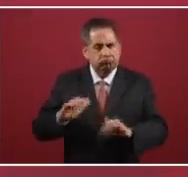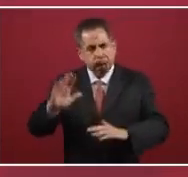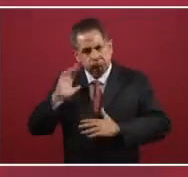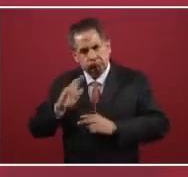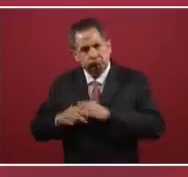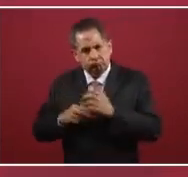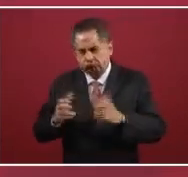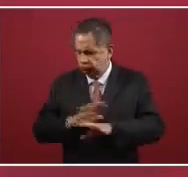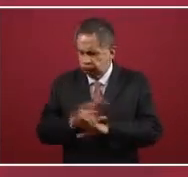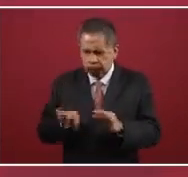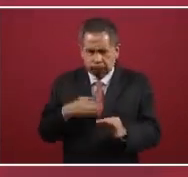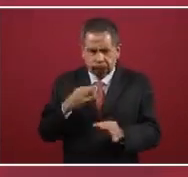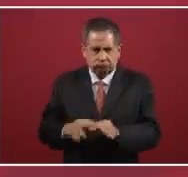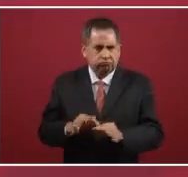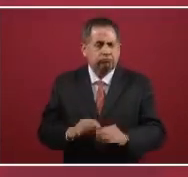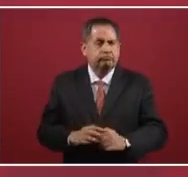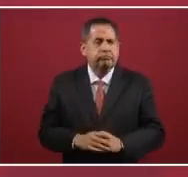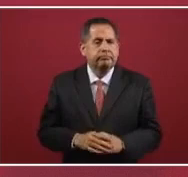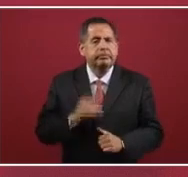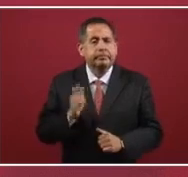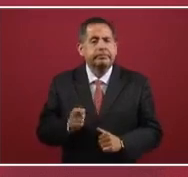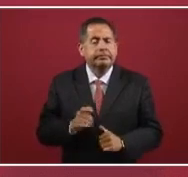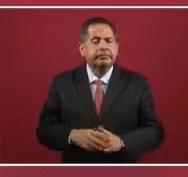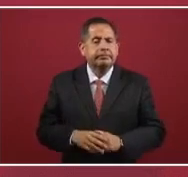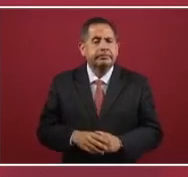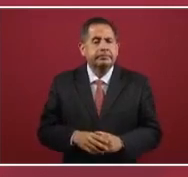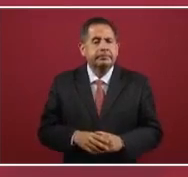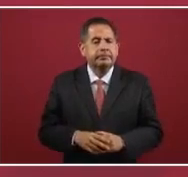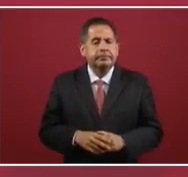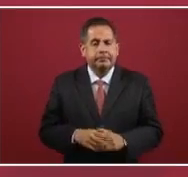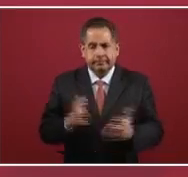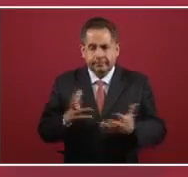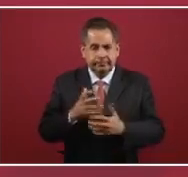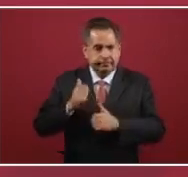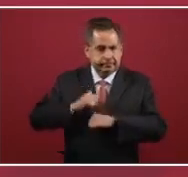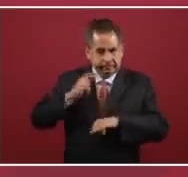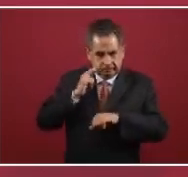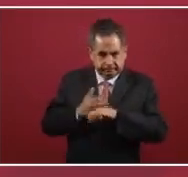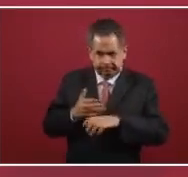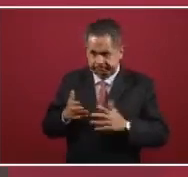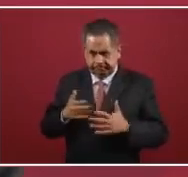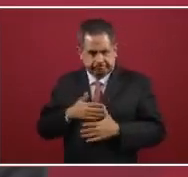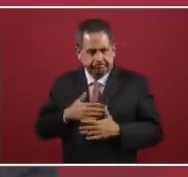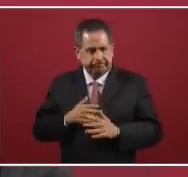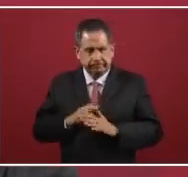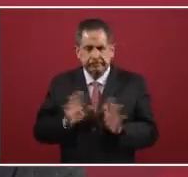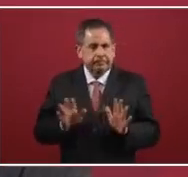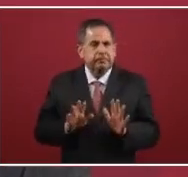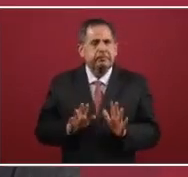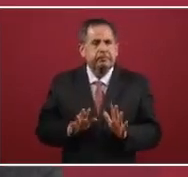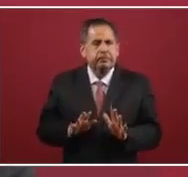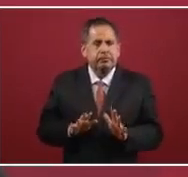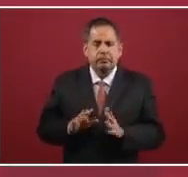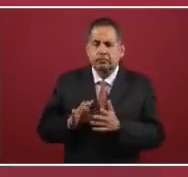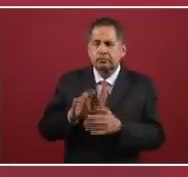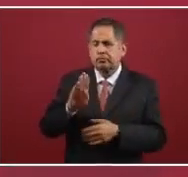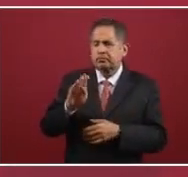que hicimos de hacernos cargo de